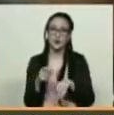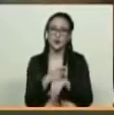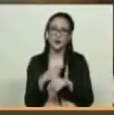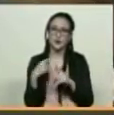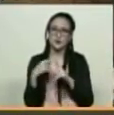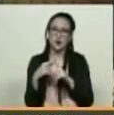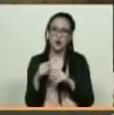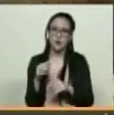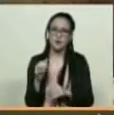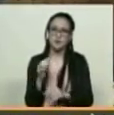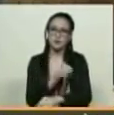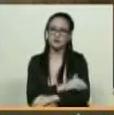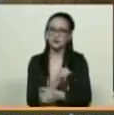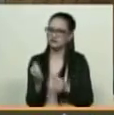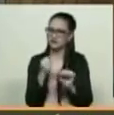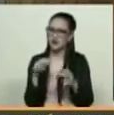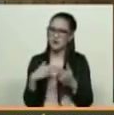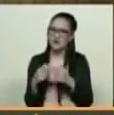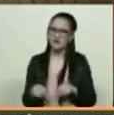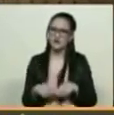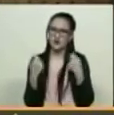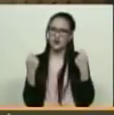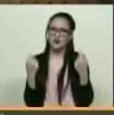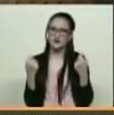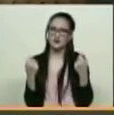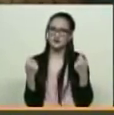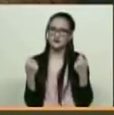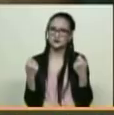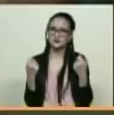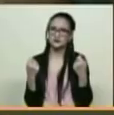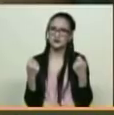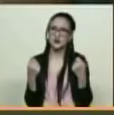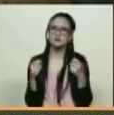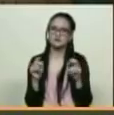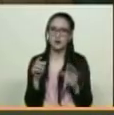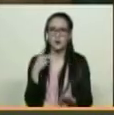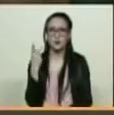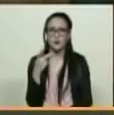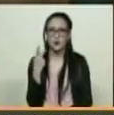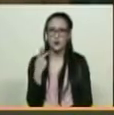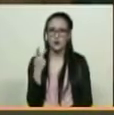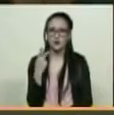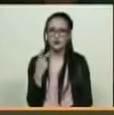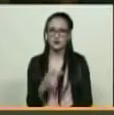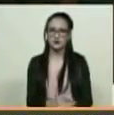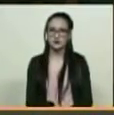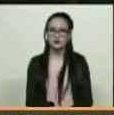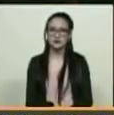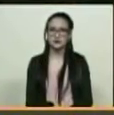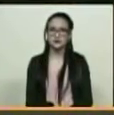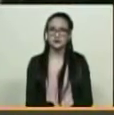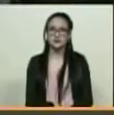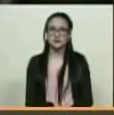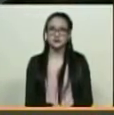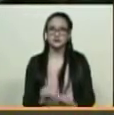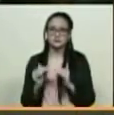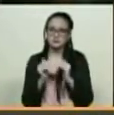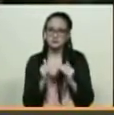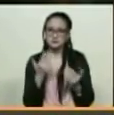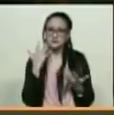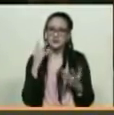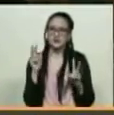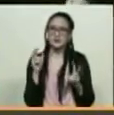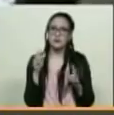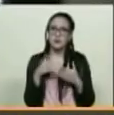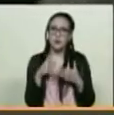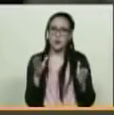oposición el rechazo a la violencia como herramienta política. También contempla este acuerdo la equidad en el acceso a los medios públicos